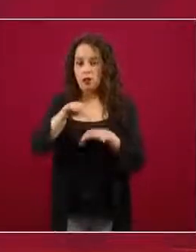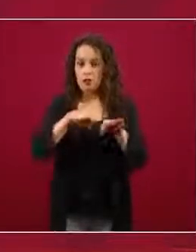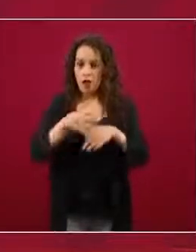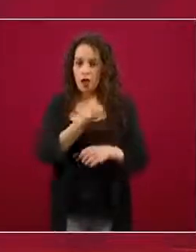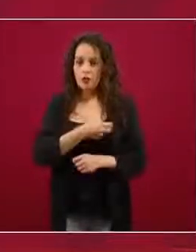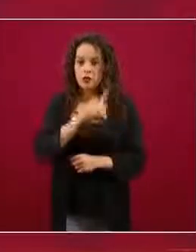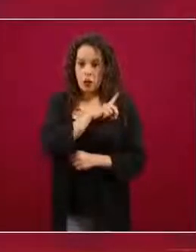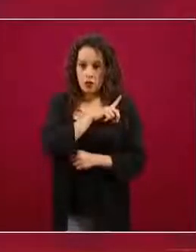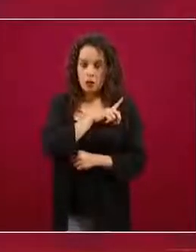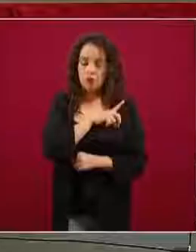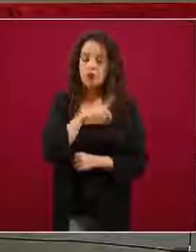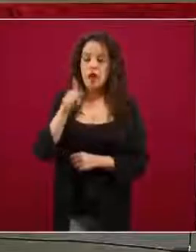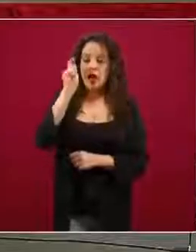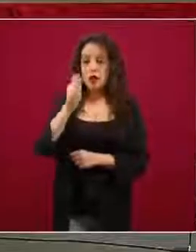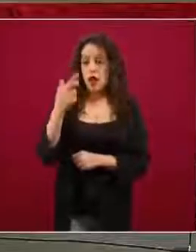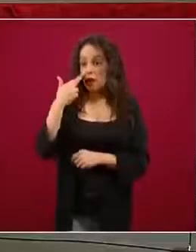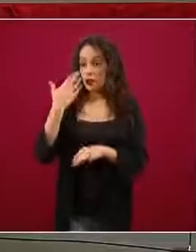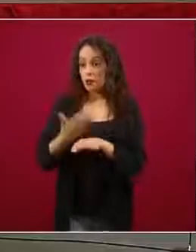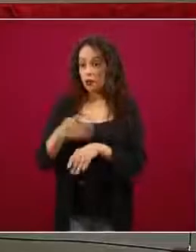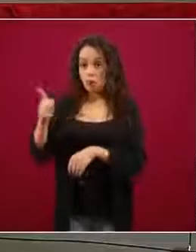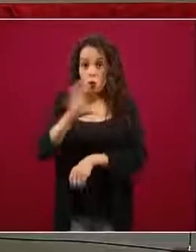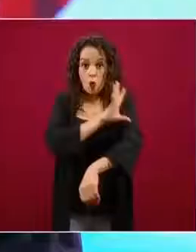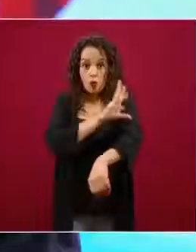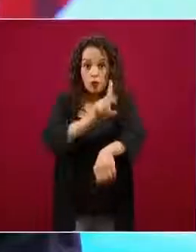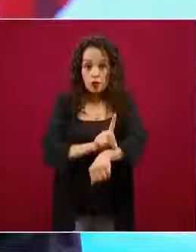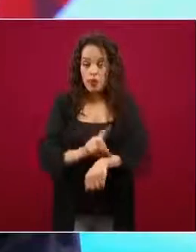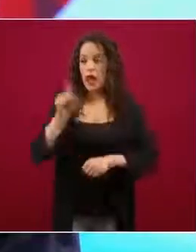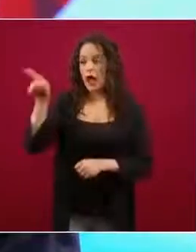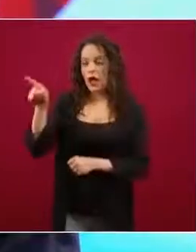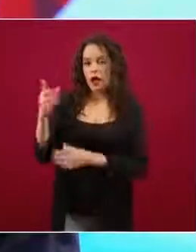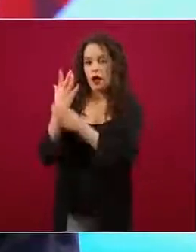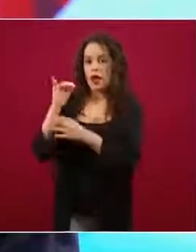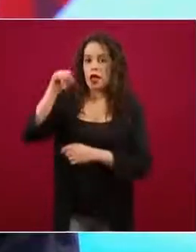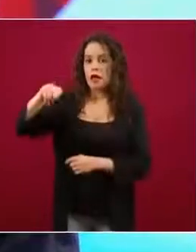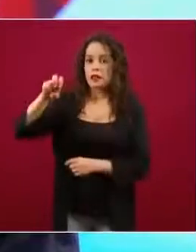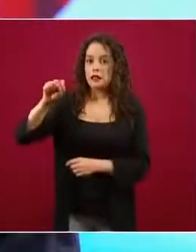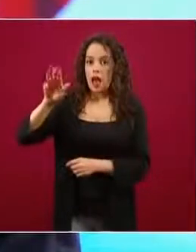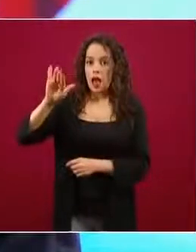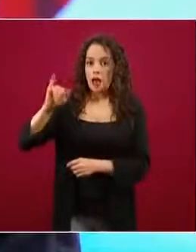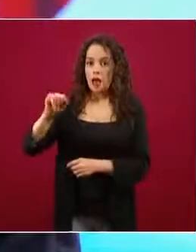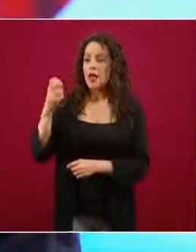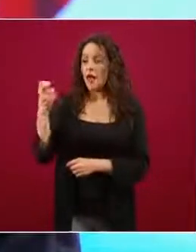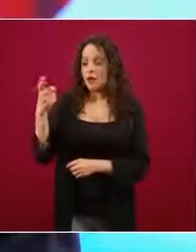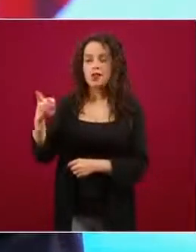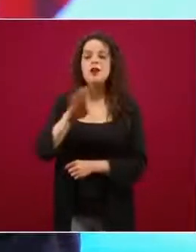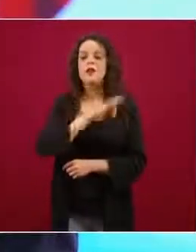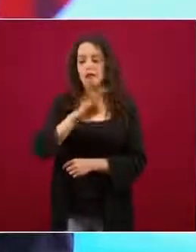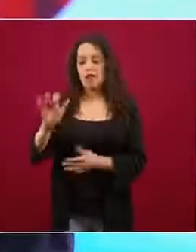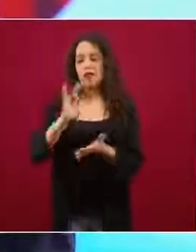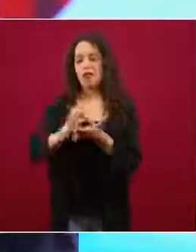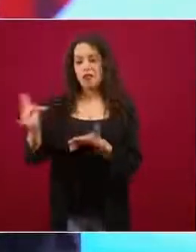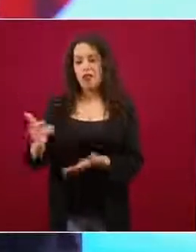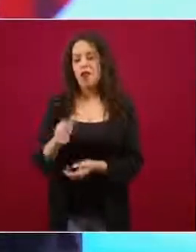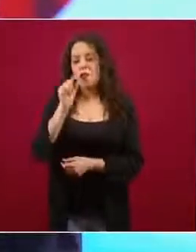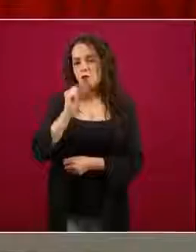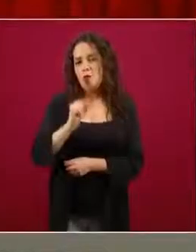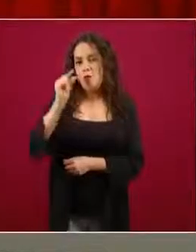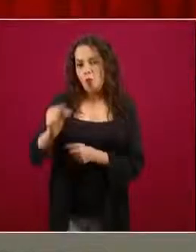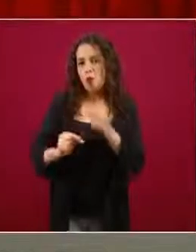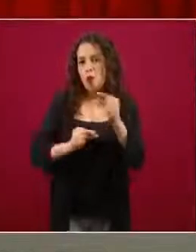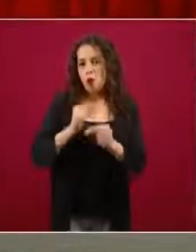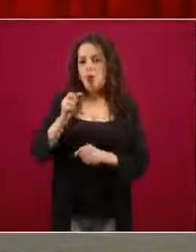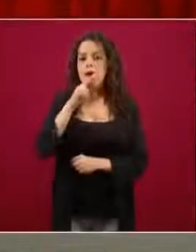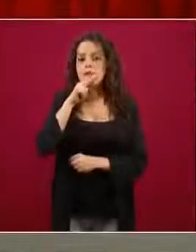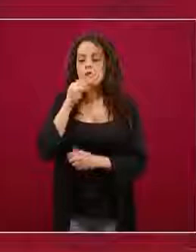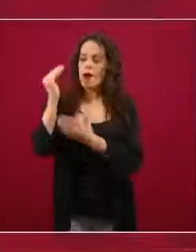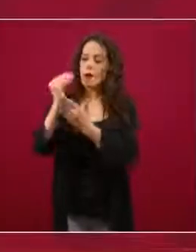coordinado por el INSABI. Entonces, esto consideramos que puede estar dando un beneficio importante. Sobre las gráficas, muchas gracias.